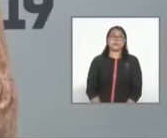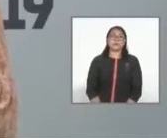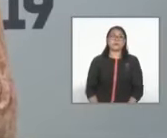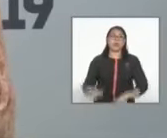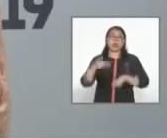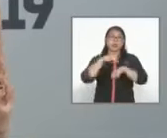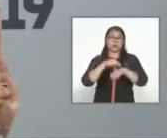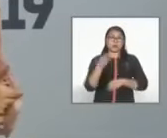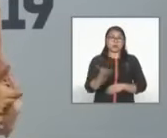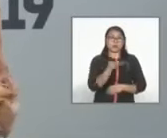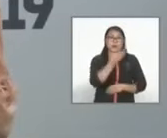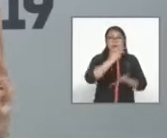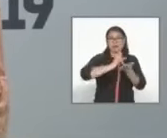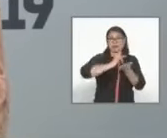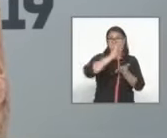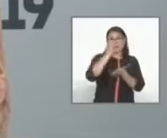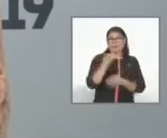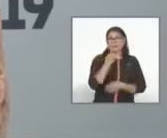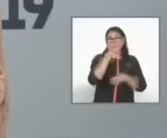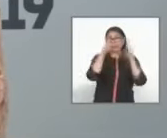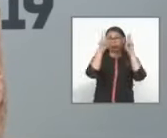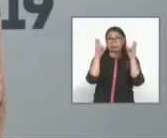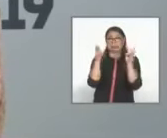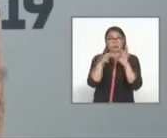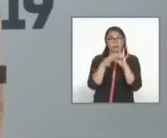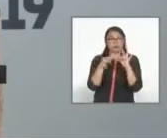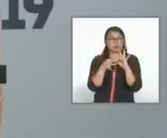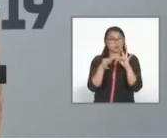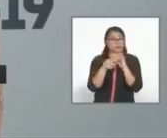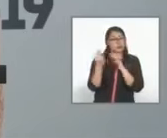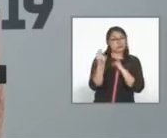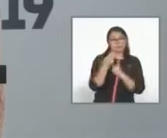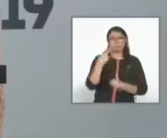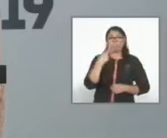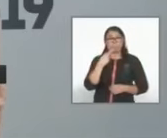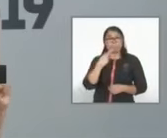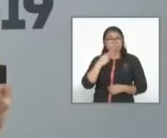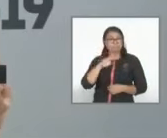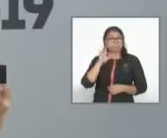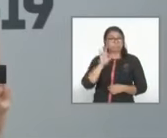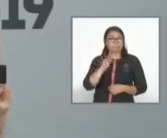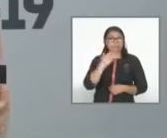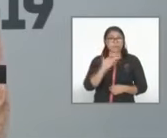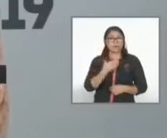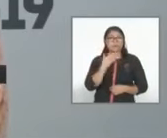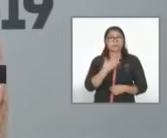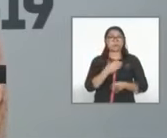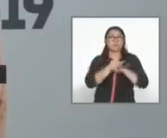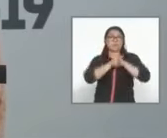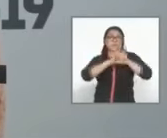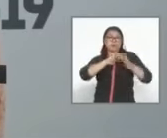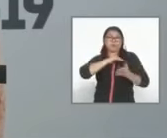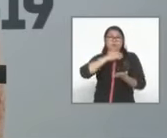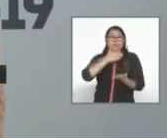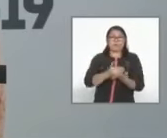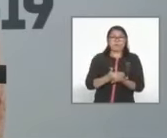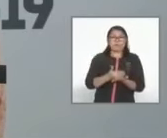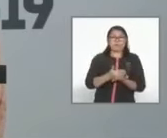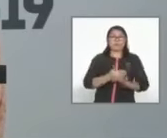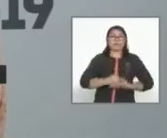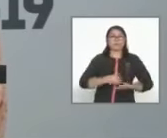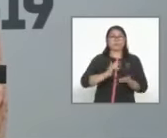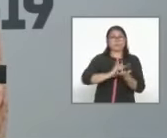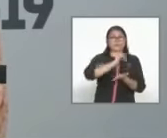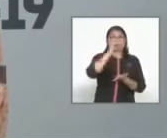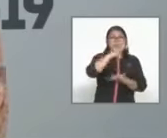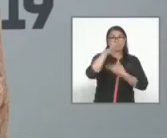Doctora Gabriela Arango, muchas gracias por esta información muy útil para las y los oaxaqueños. Es así como llegamos a la parte final de este informe por COVID-19.